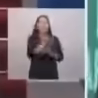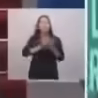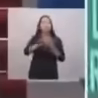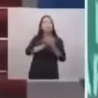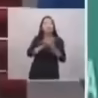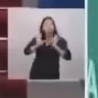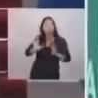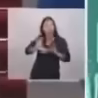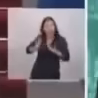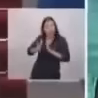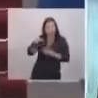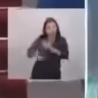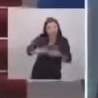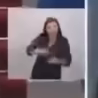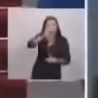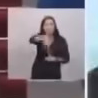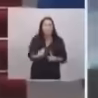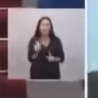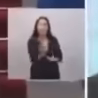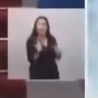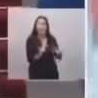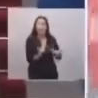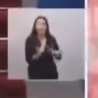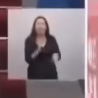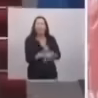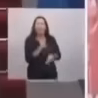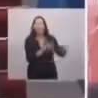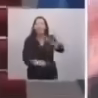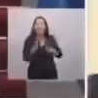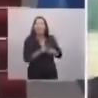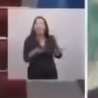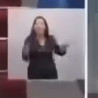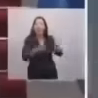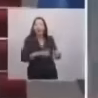sea porque no se puede de alguna manera porque va a haber una